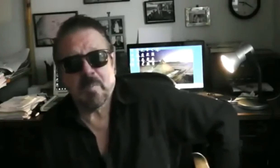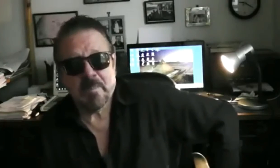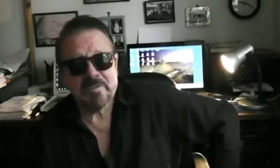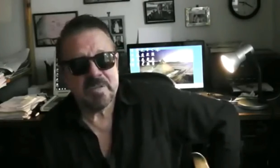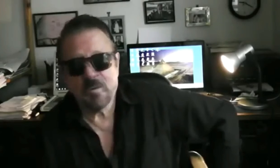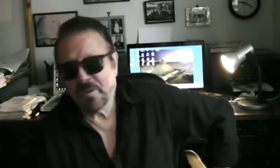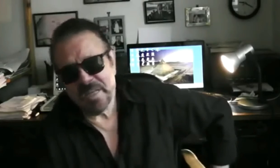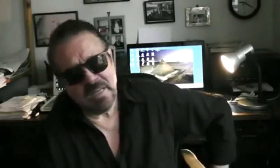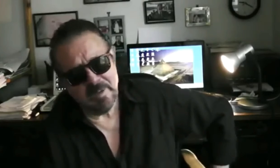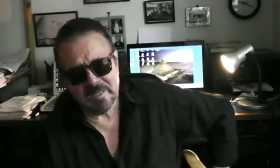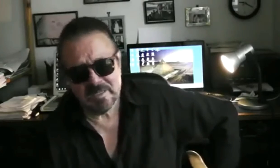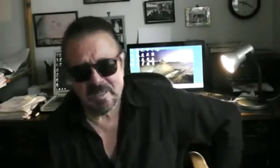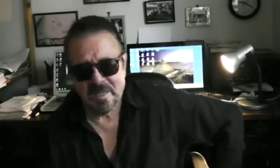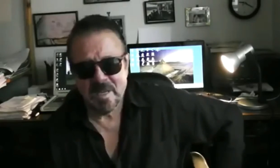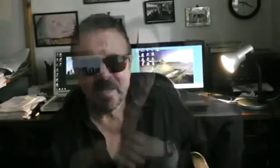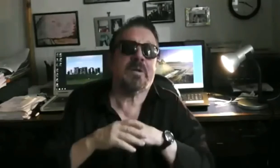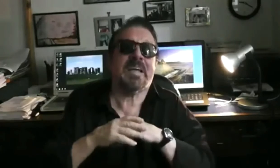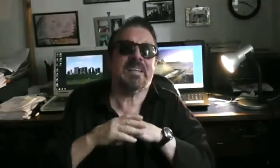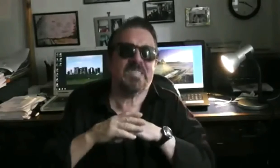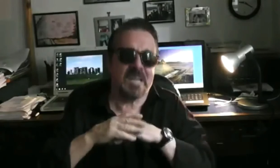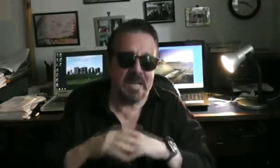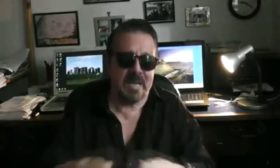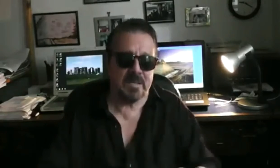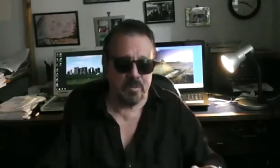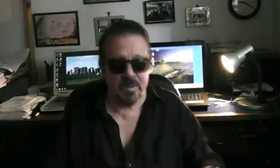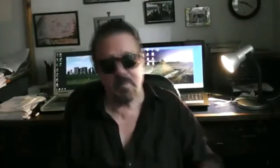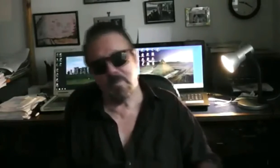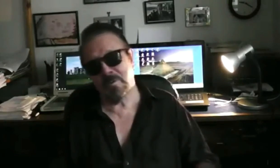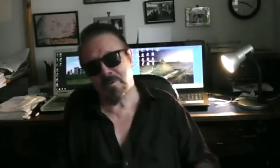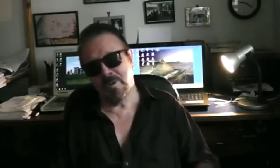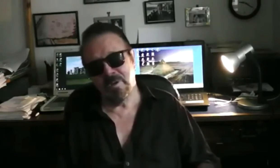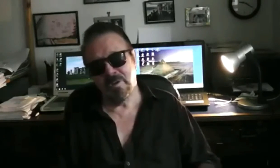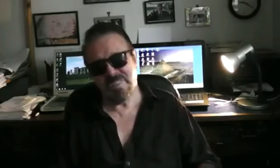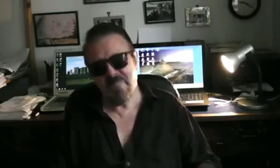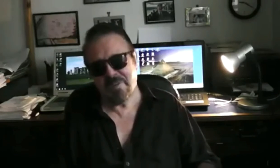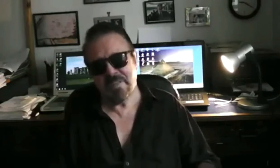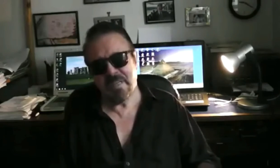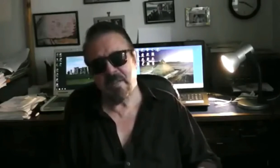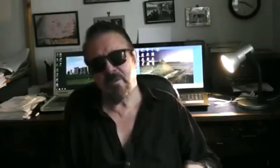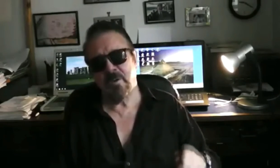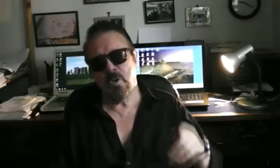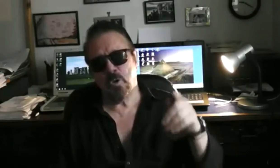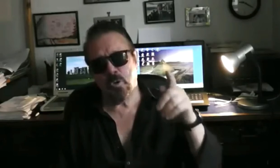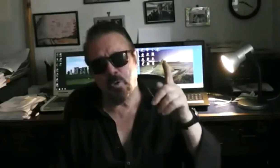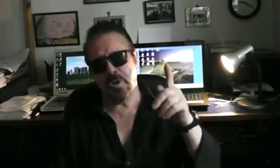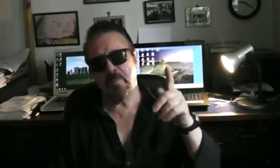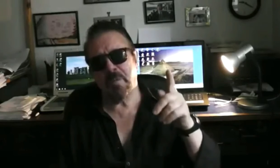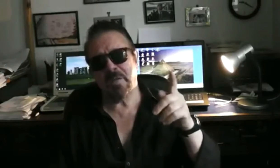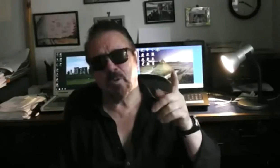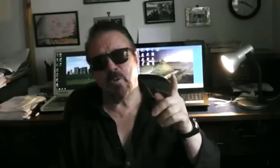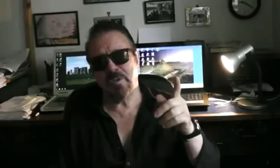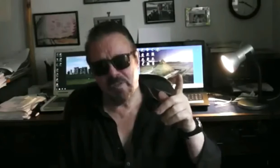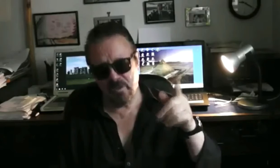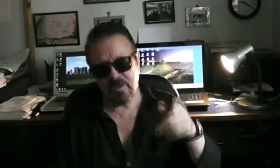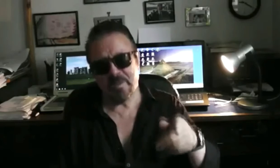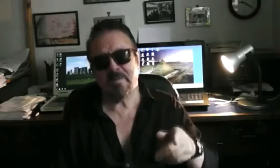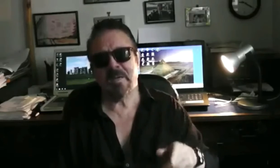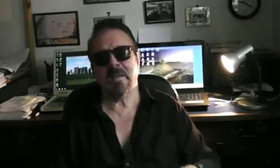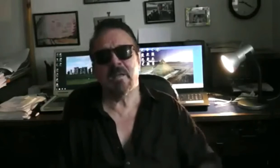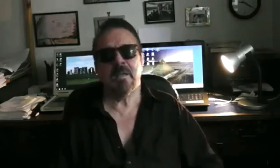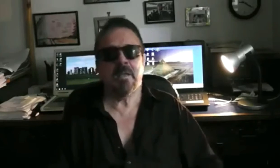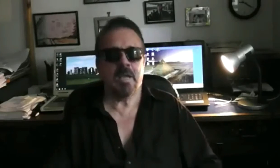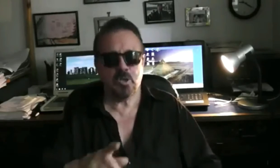todo enigma y misterio tiene que revelarse. Aunque Satanás y sus demonios se enfrenten a ellos, todo enigma y todo misterio